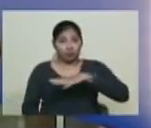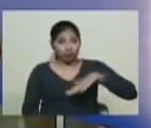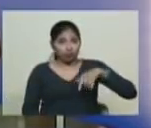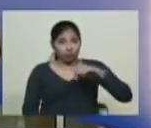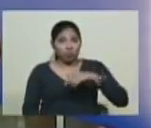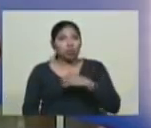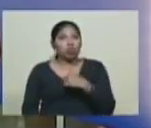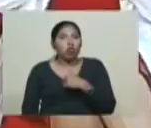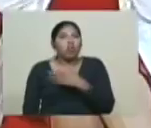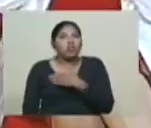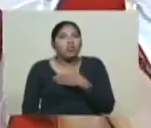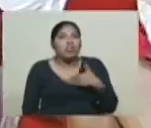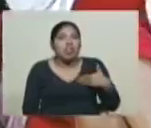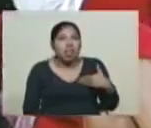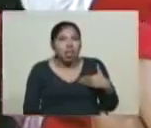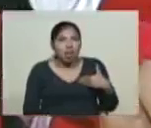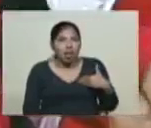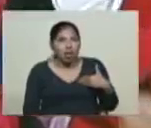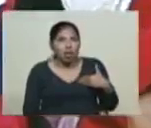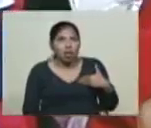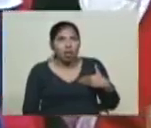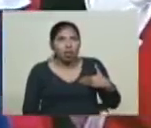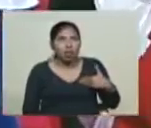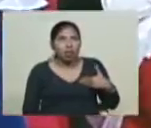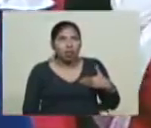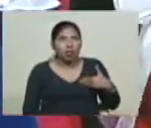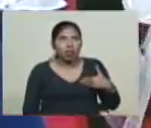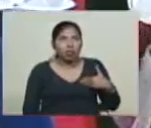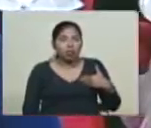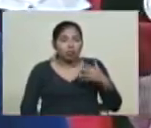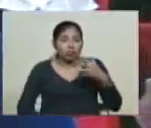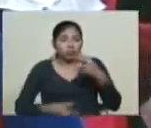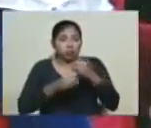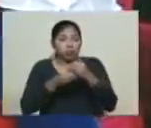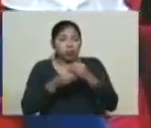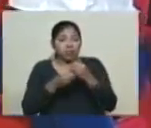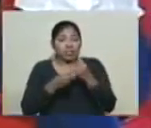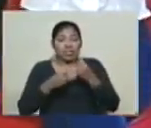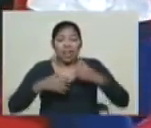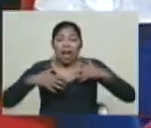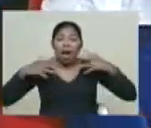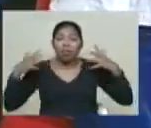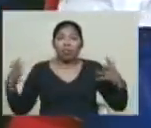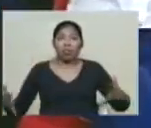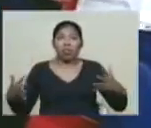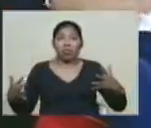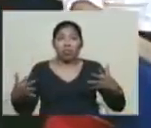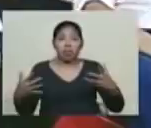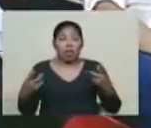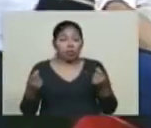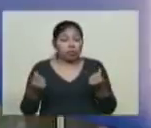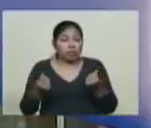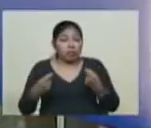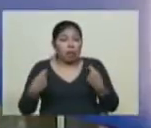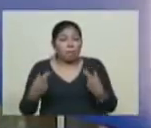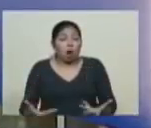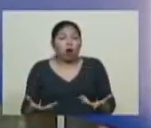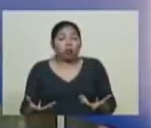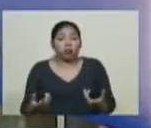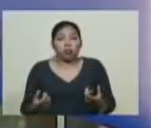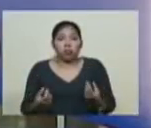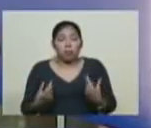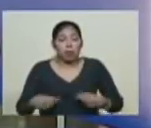quiero completar. Es una inversión grande, doctora Luz,